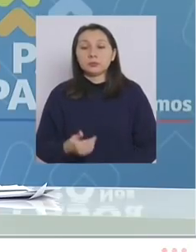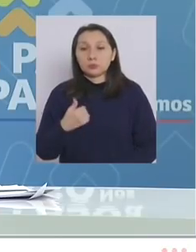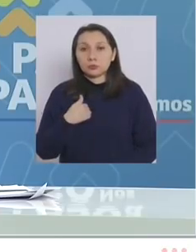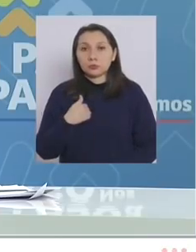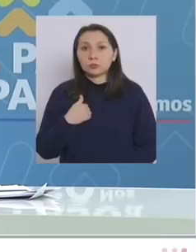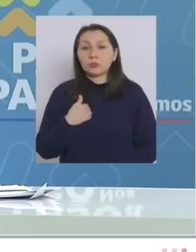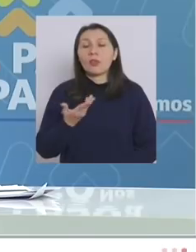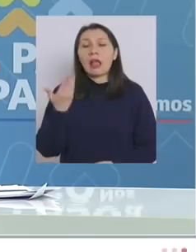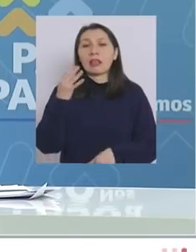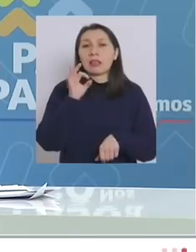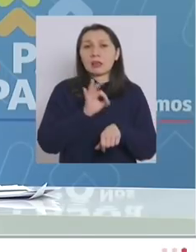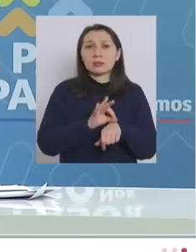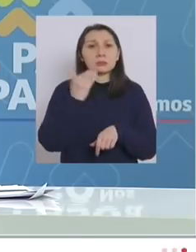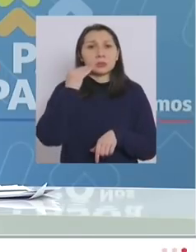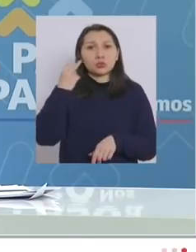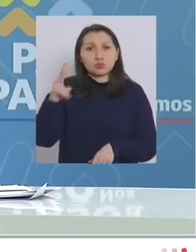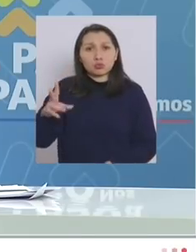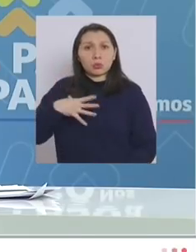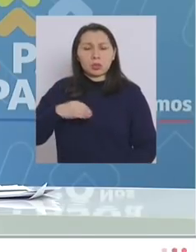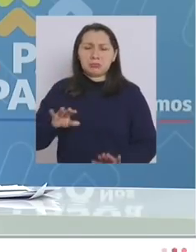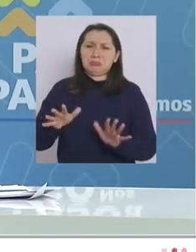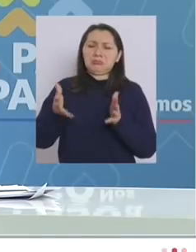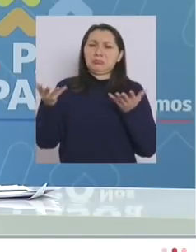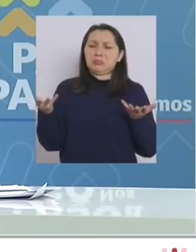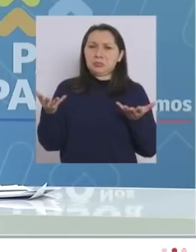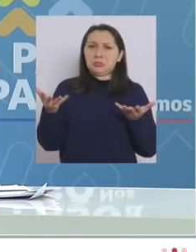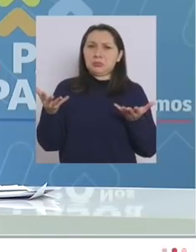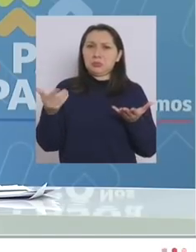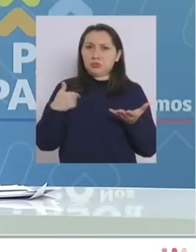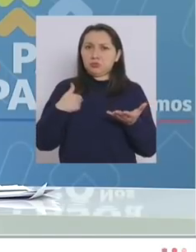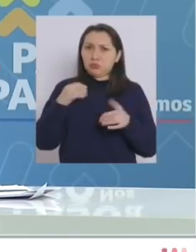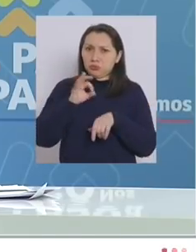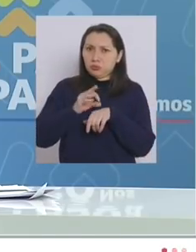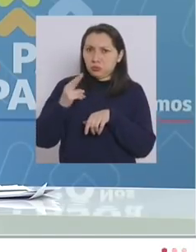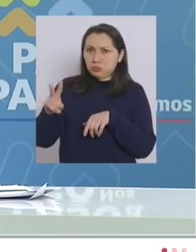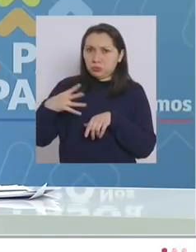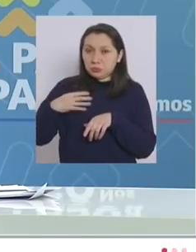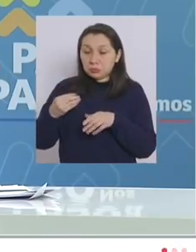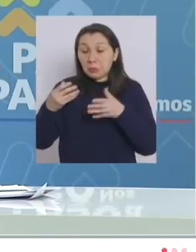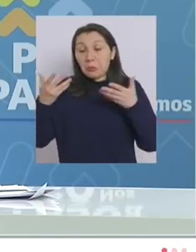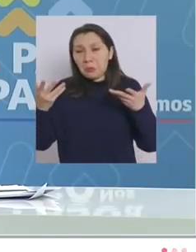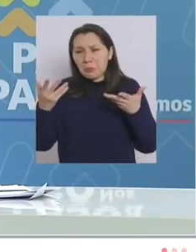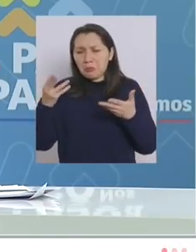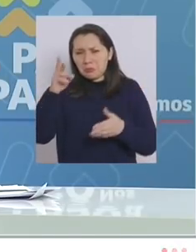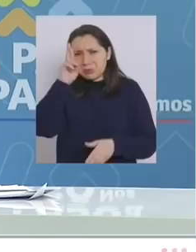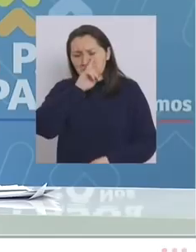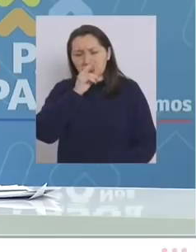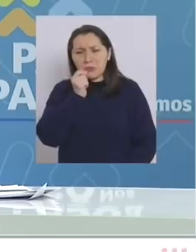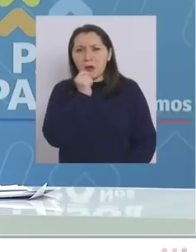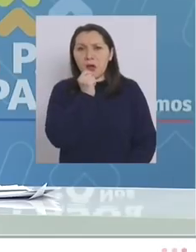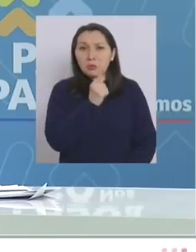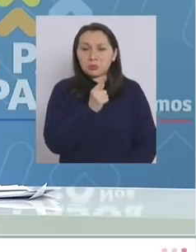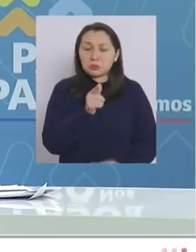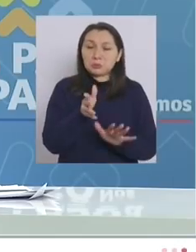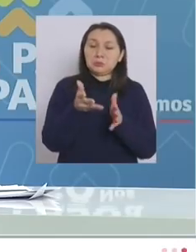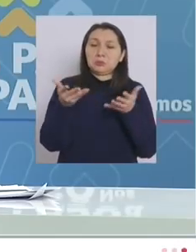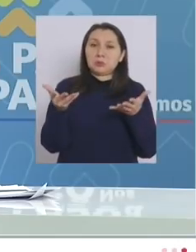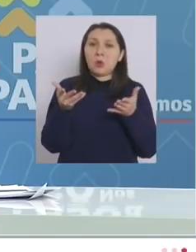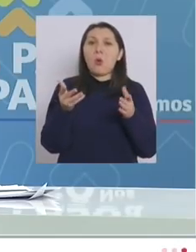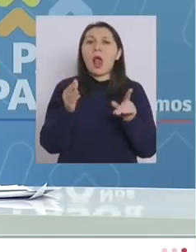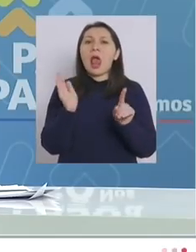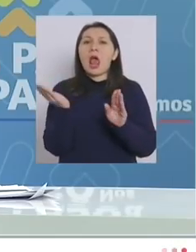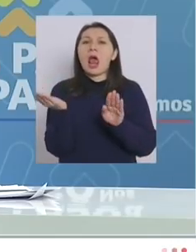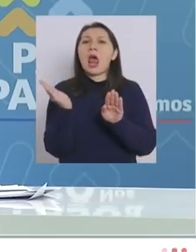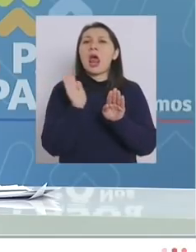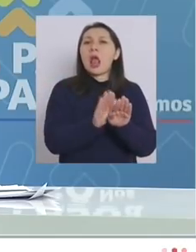fui pediatra de sus niños. Me llama mucho la atención esta acusación o recurso de